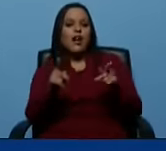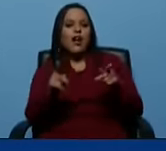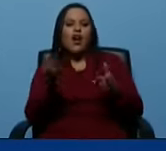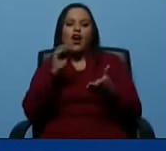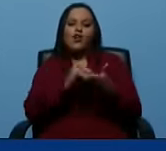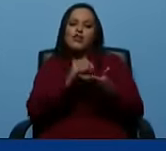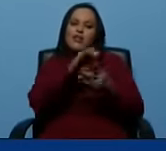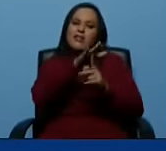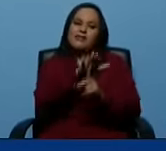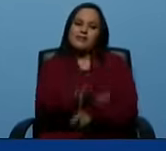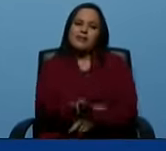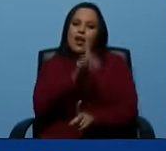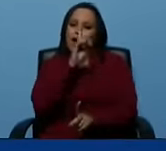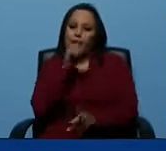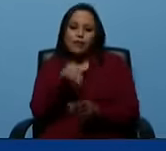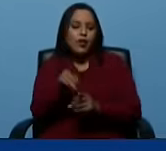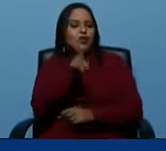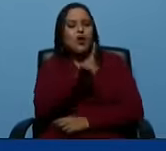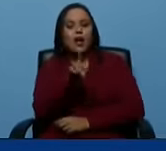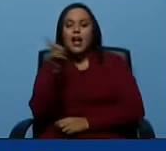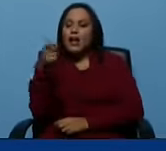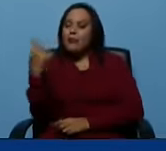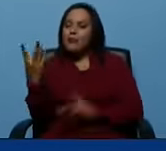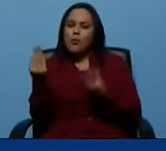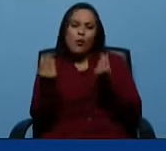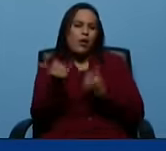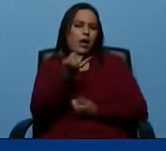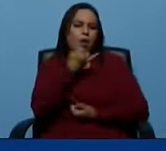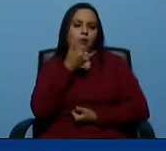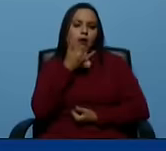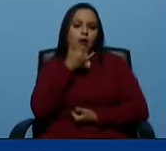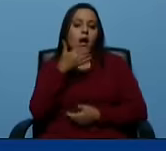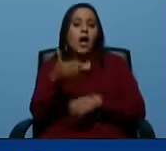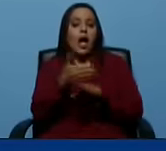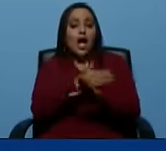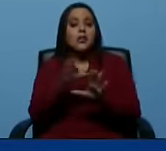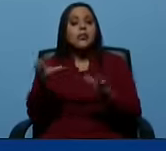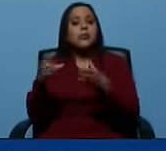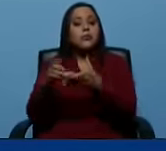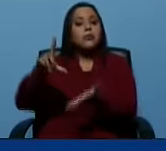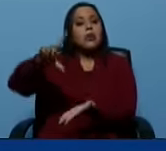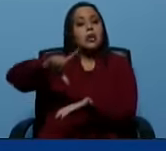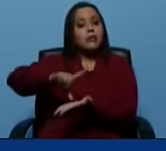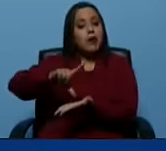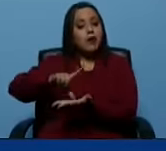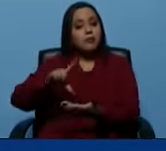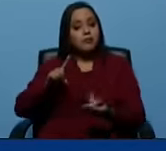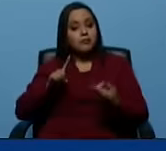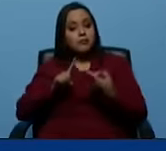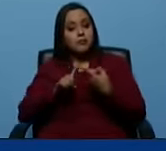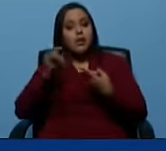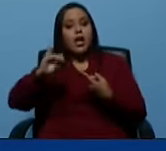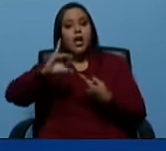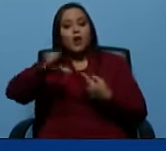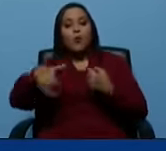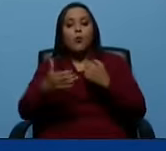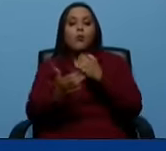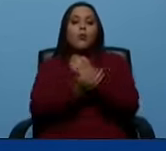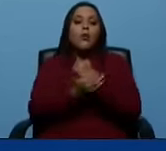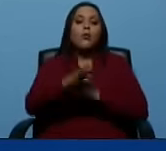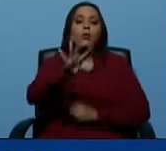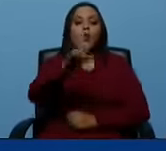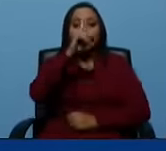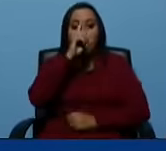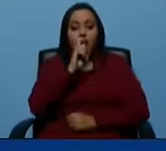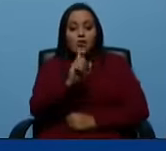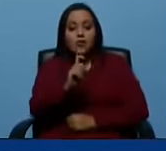recolonizarnos. Está muy equivocado. Ya tuvieron al Grupo de Lima, tuvieron a Guaidó 4 años,